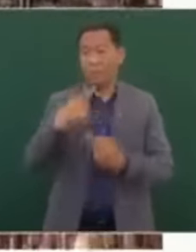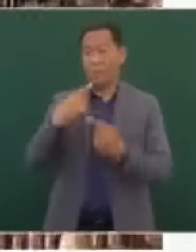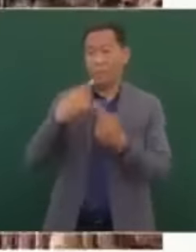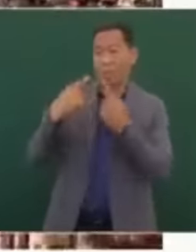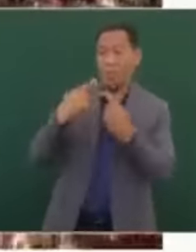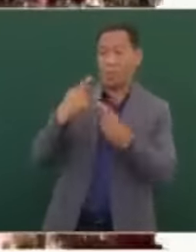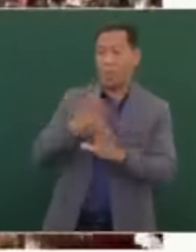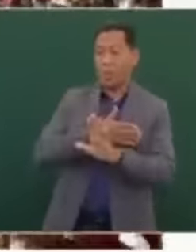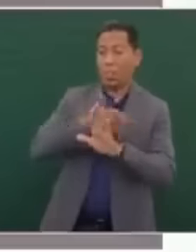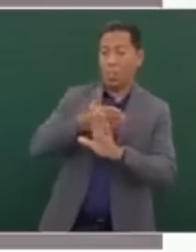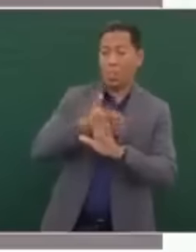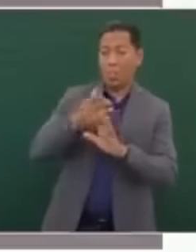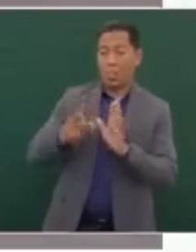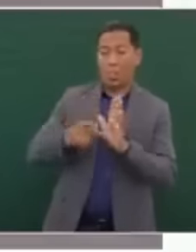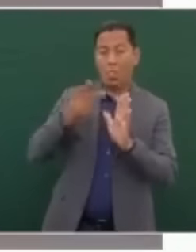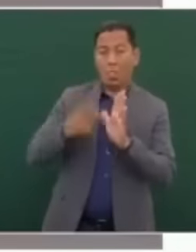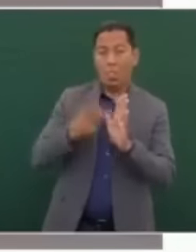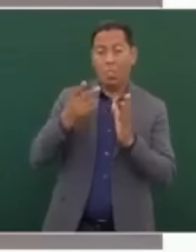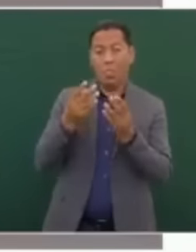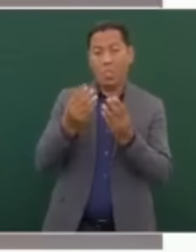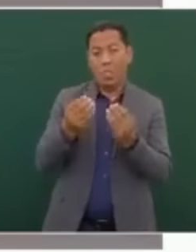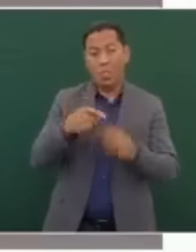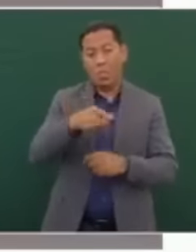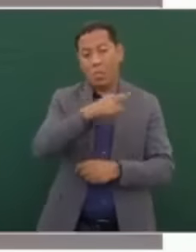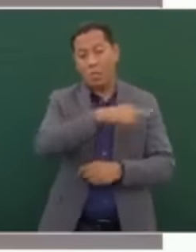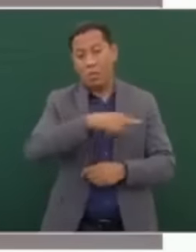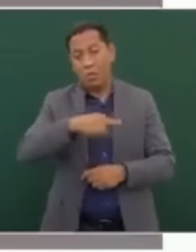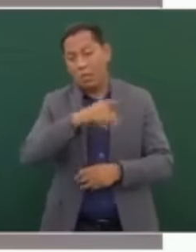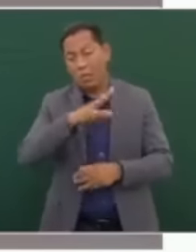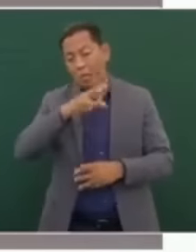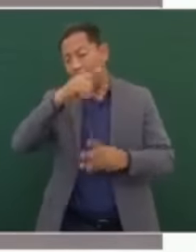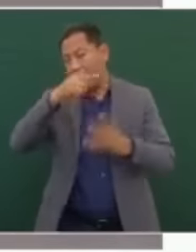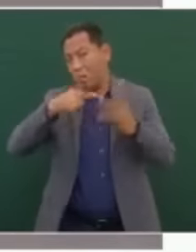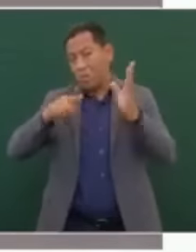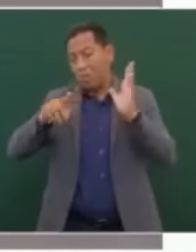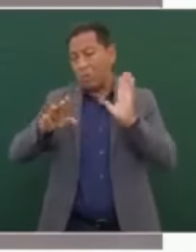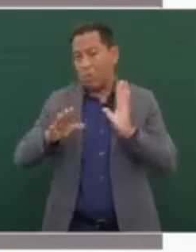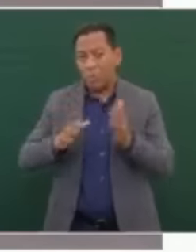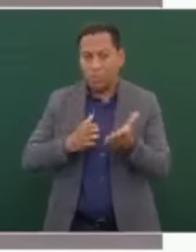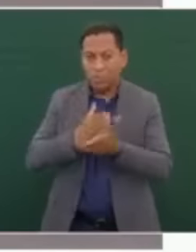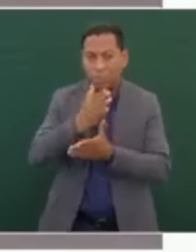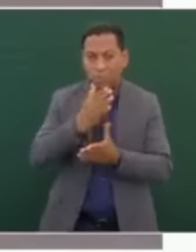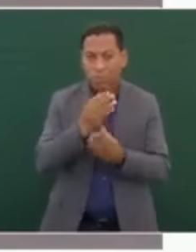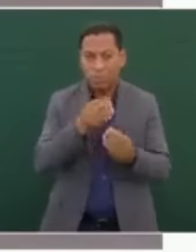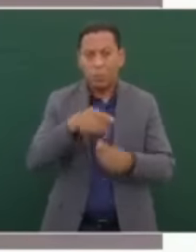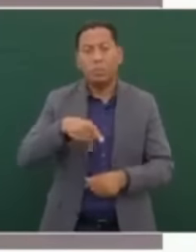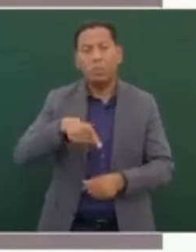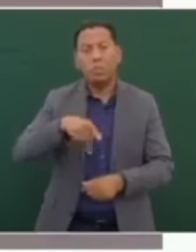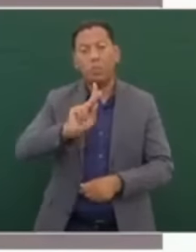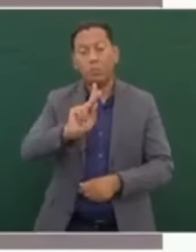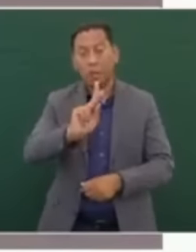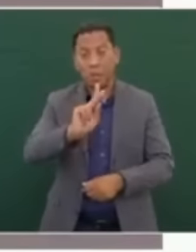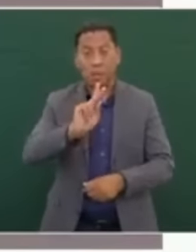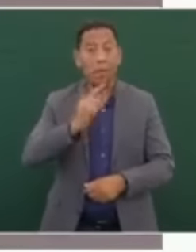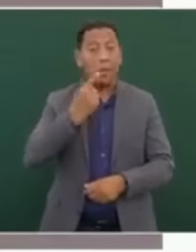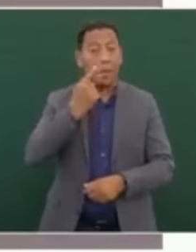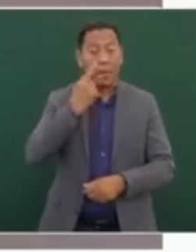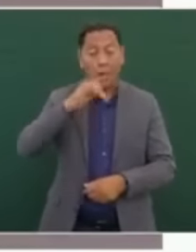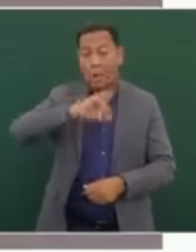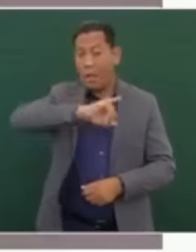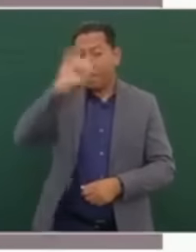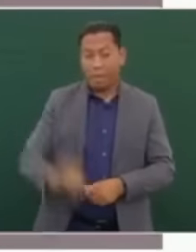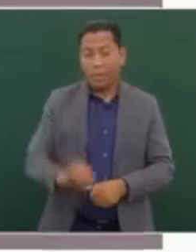amenazarnos con cometer cualquier atropello, pero jamás,